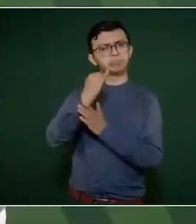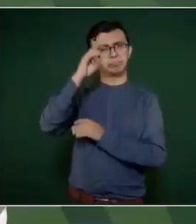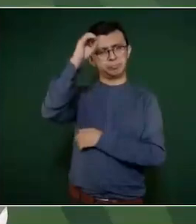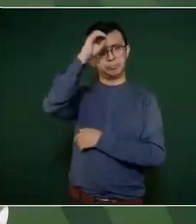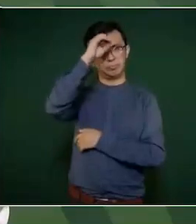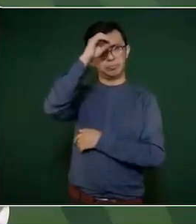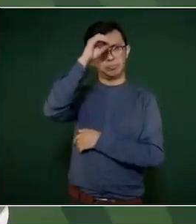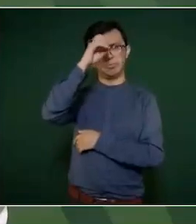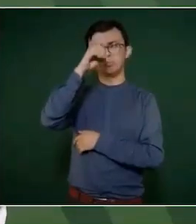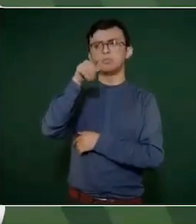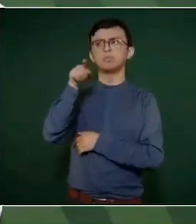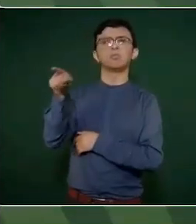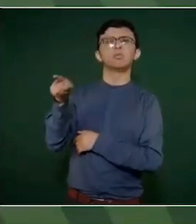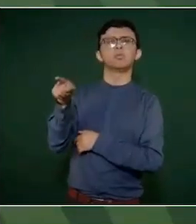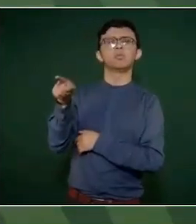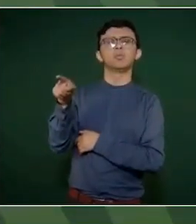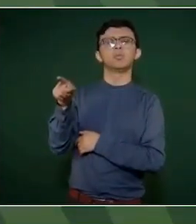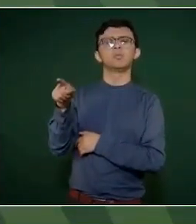de que está siendo